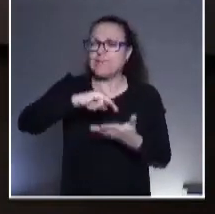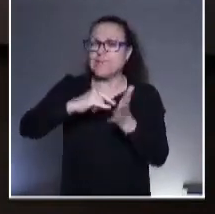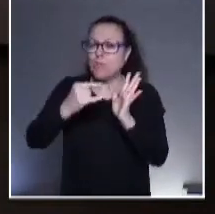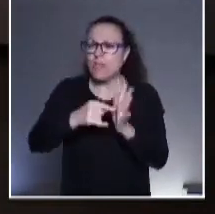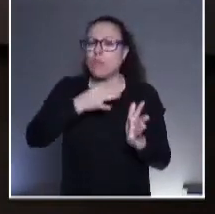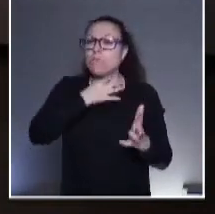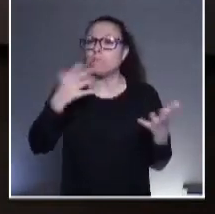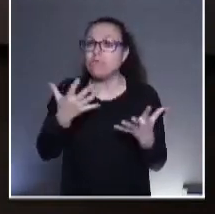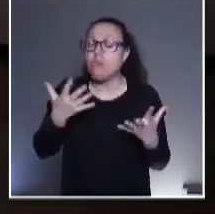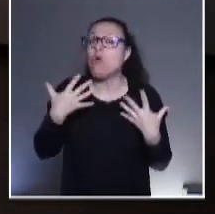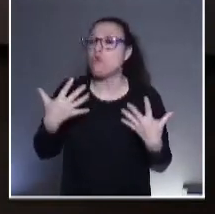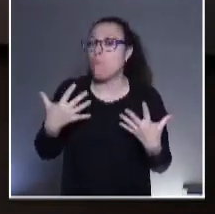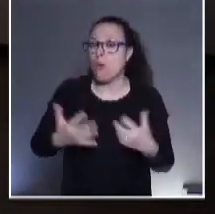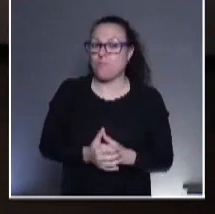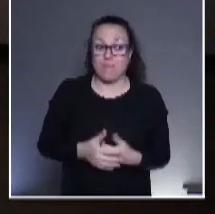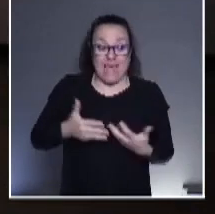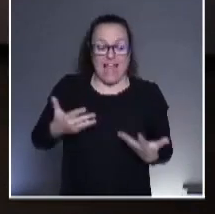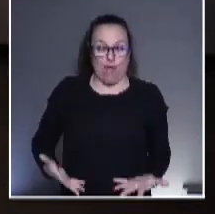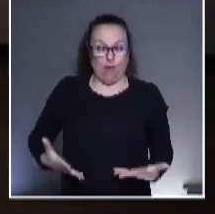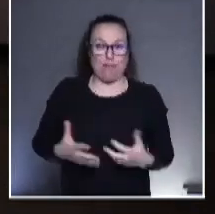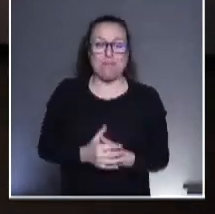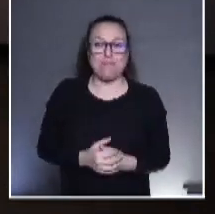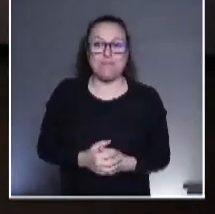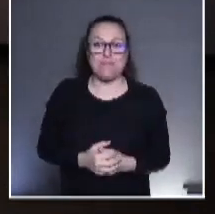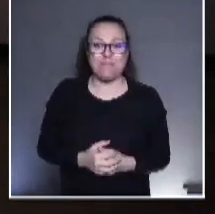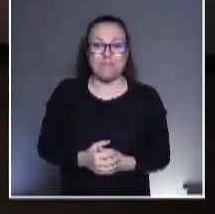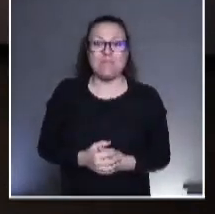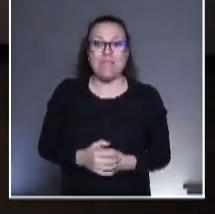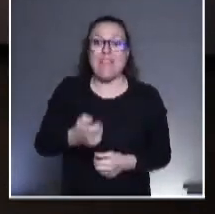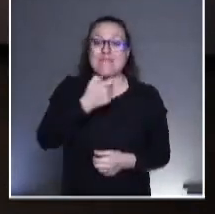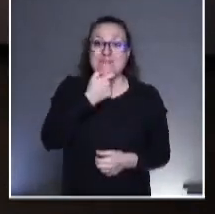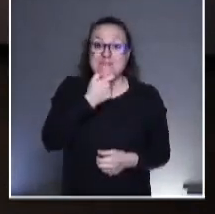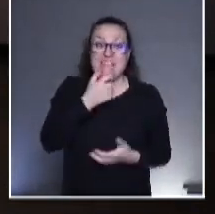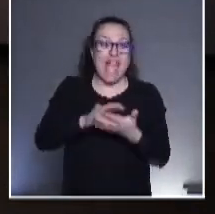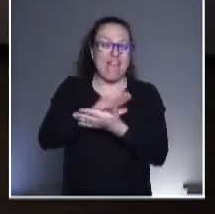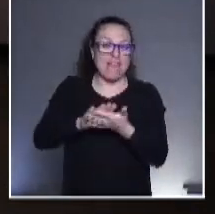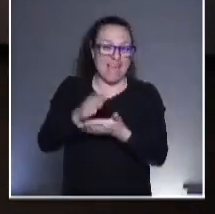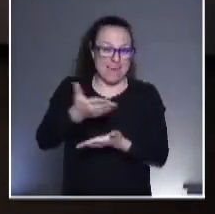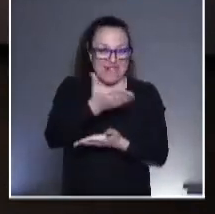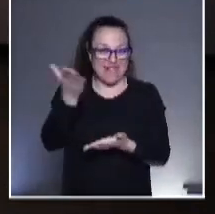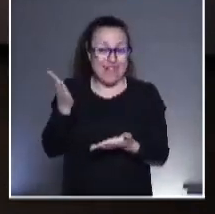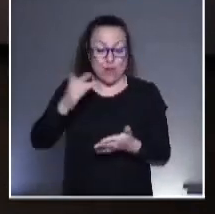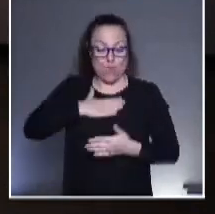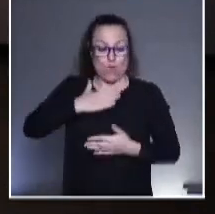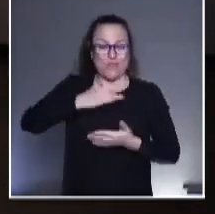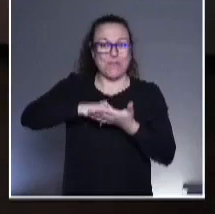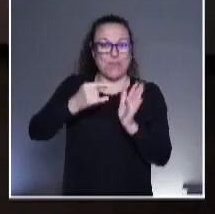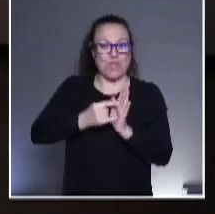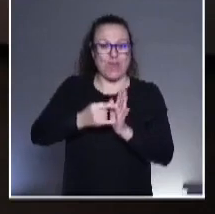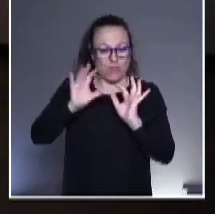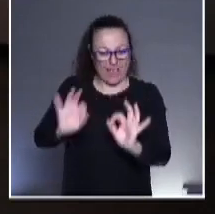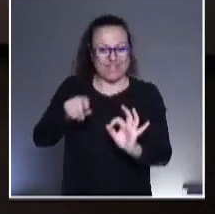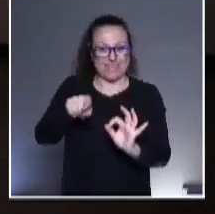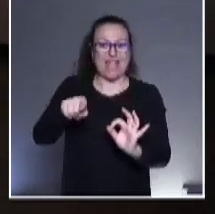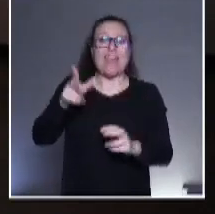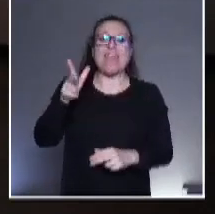emergencias complejas? Y ahora me vengo arriba y me gustaría hablar con vosotros de nuestro proyecto, este proyecto.